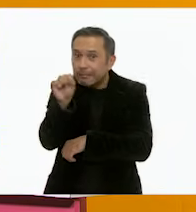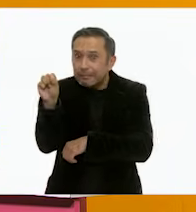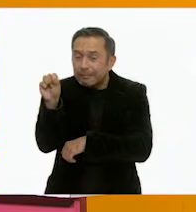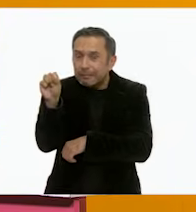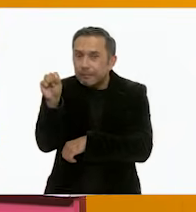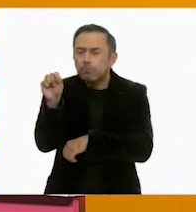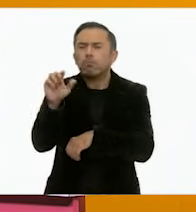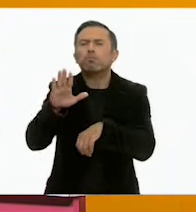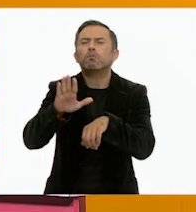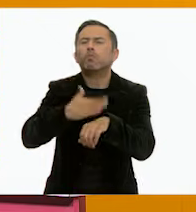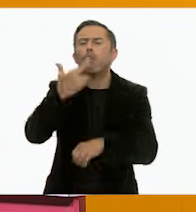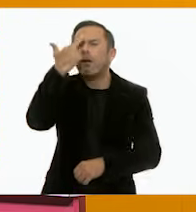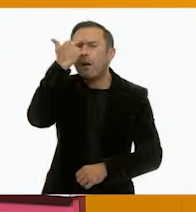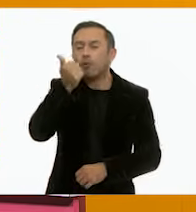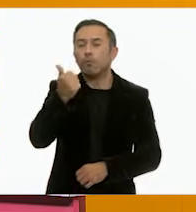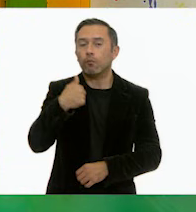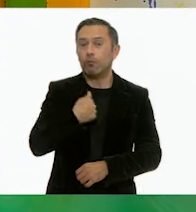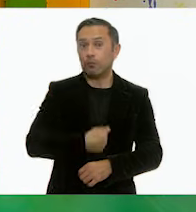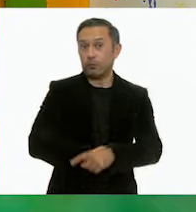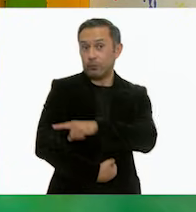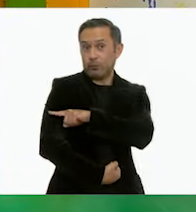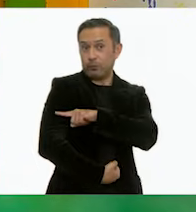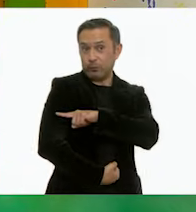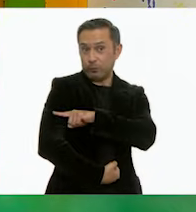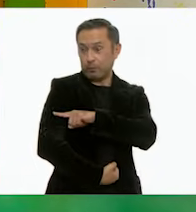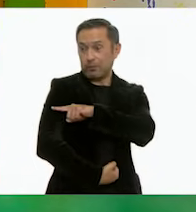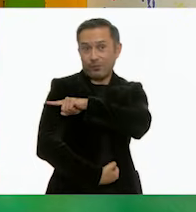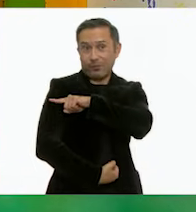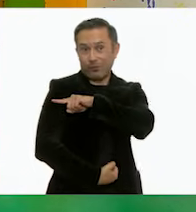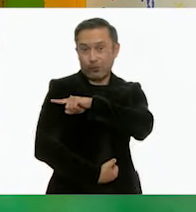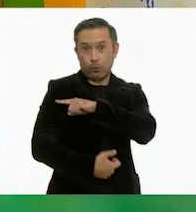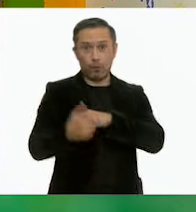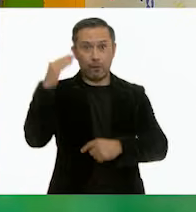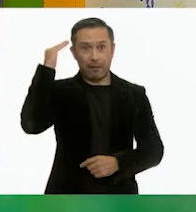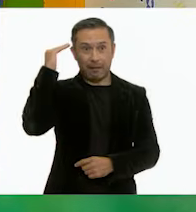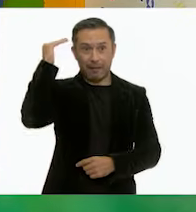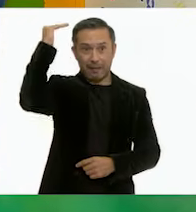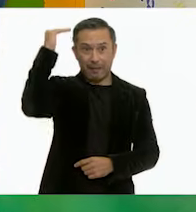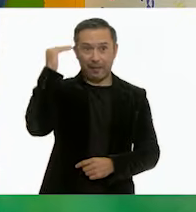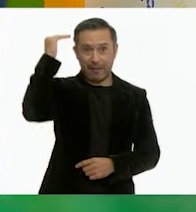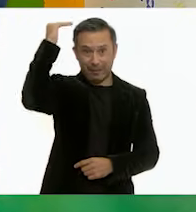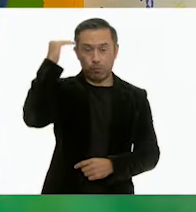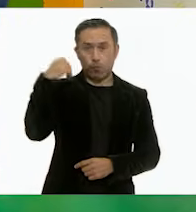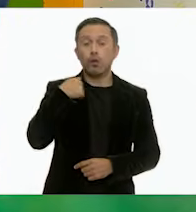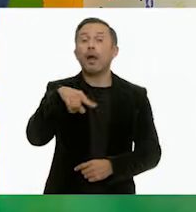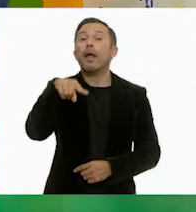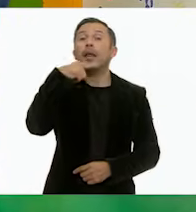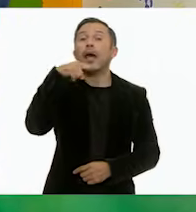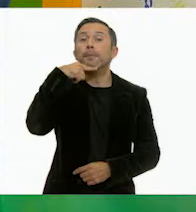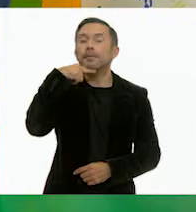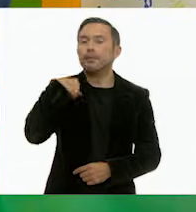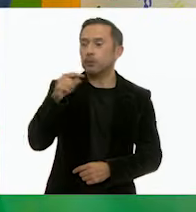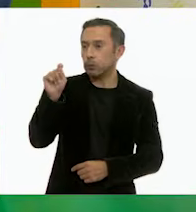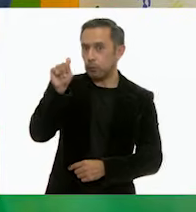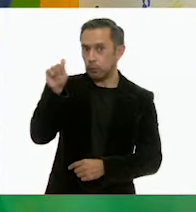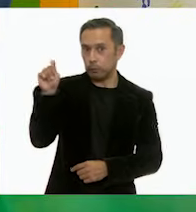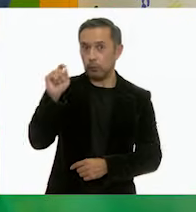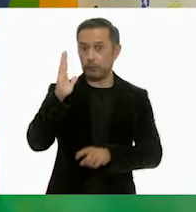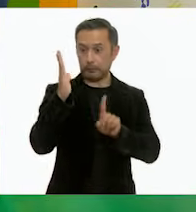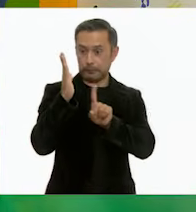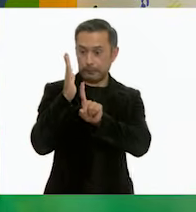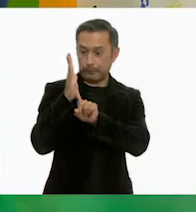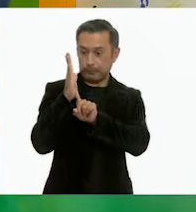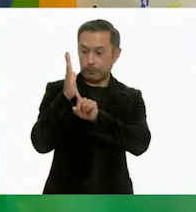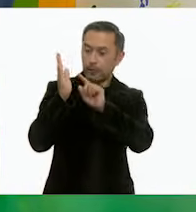vamos a hacer una marca de su estatura, pero con un lápiz para que después puedan borrarlo y que no nos vayan a